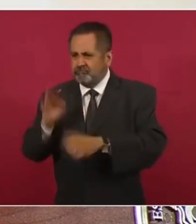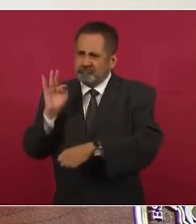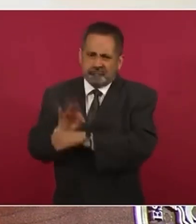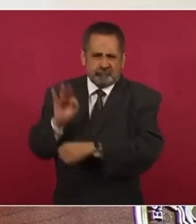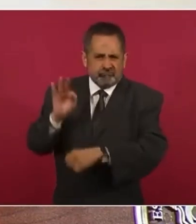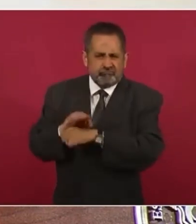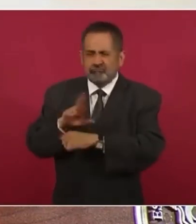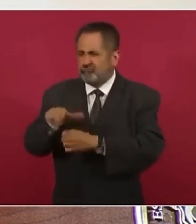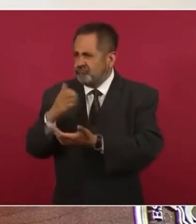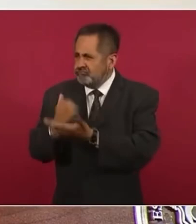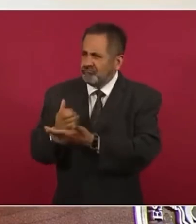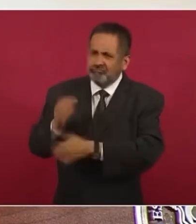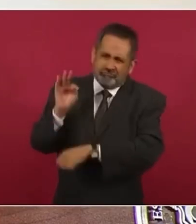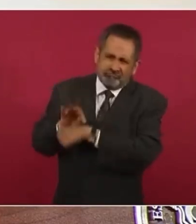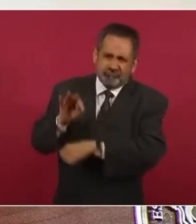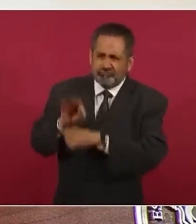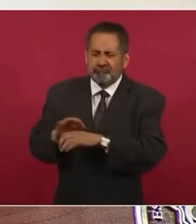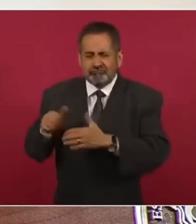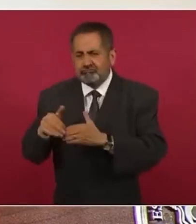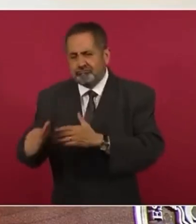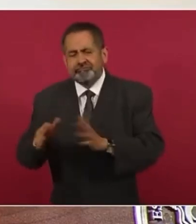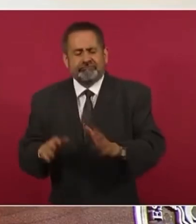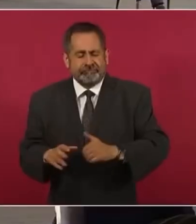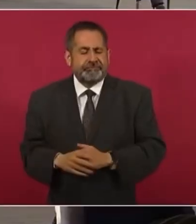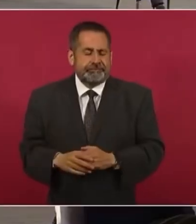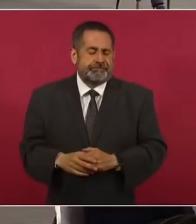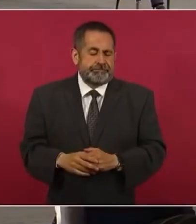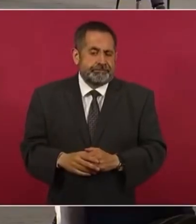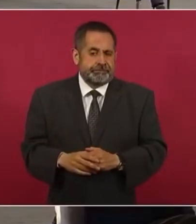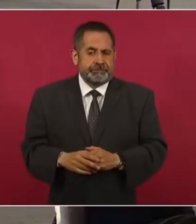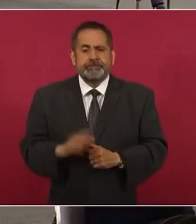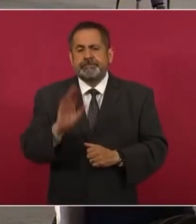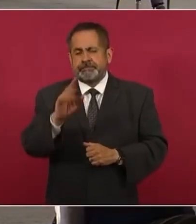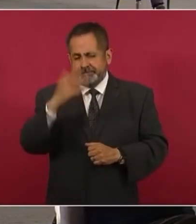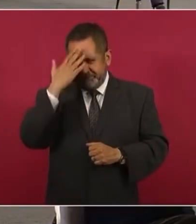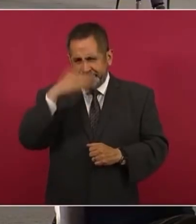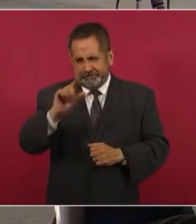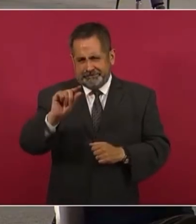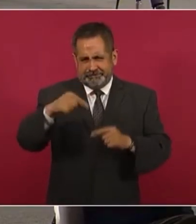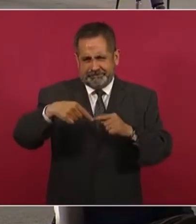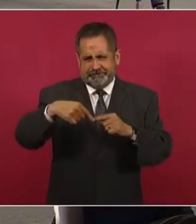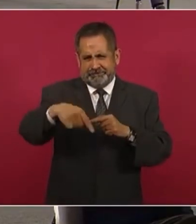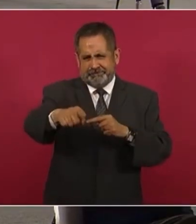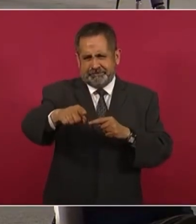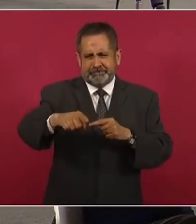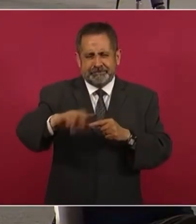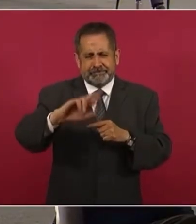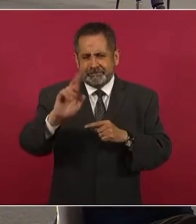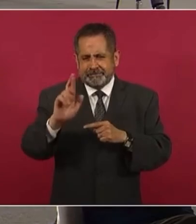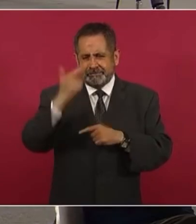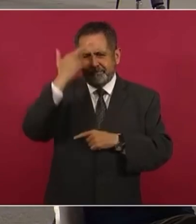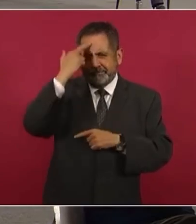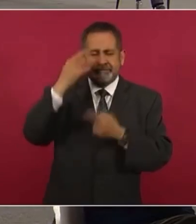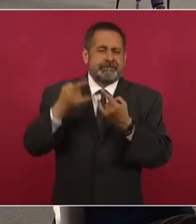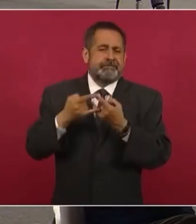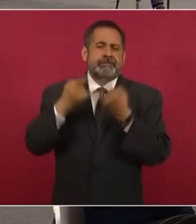Dentro de unos días vamos a conmemorar la Batalla de Puebla,